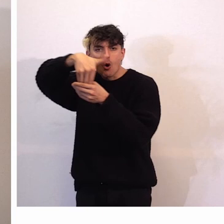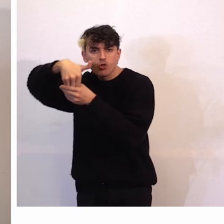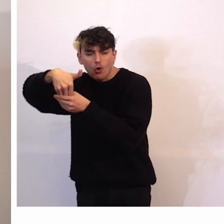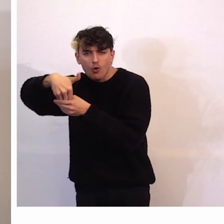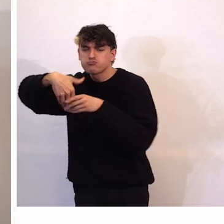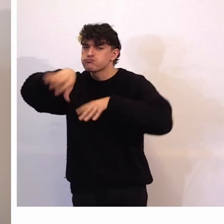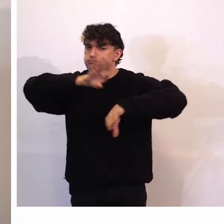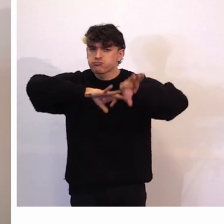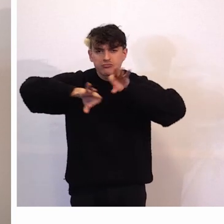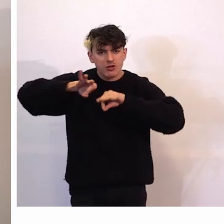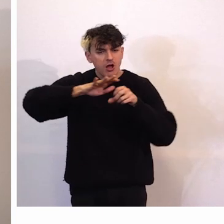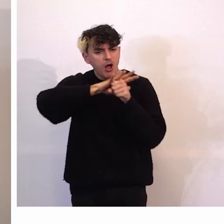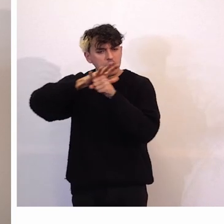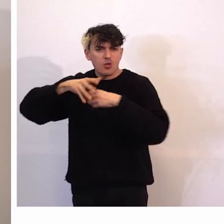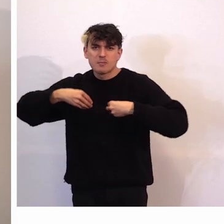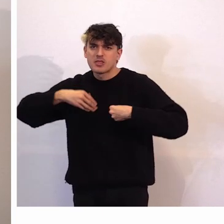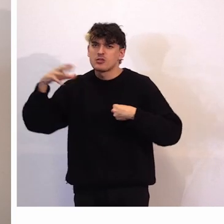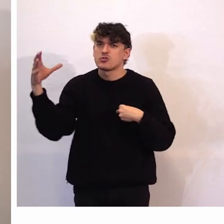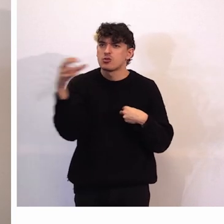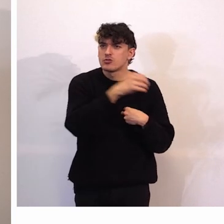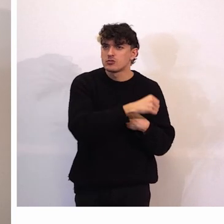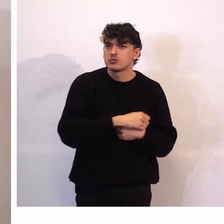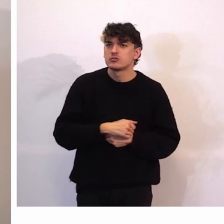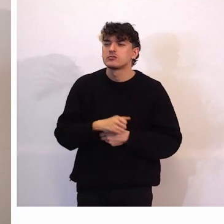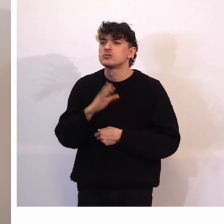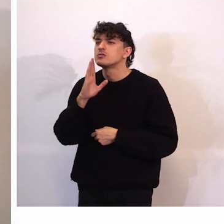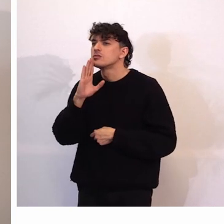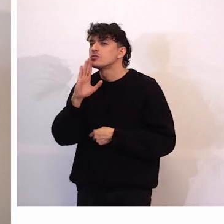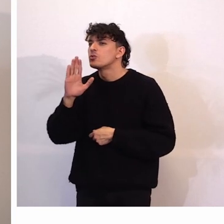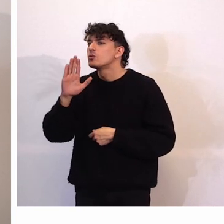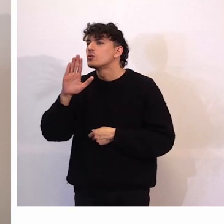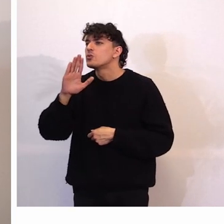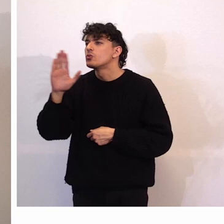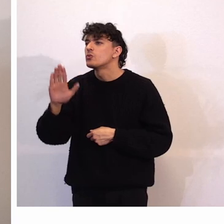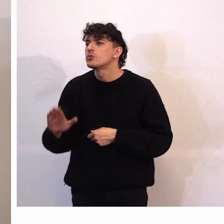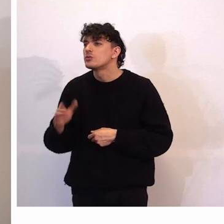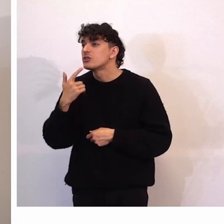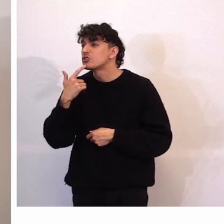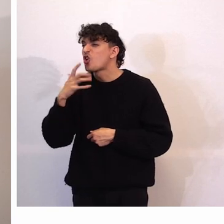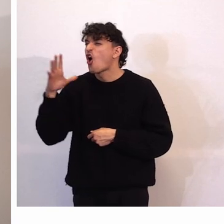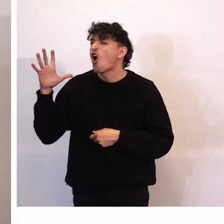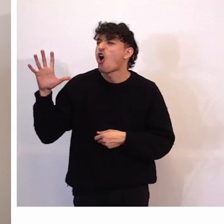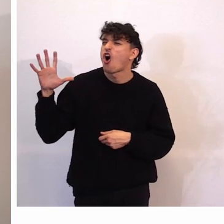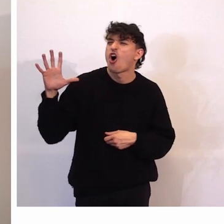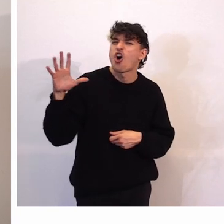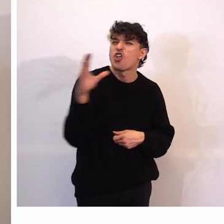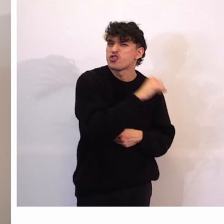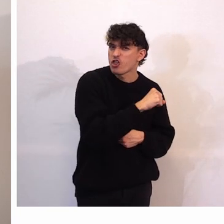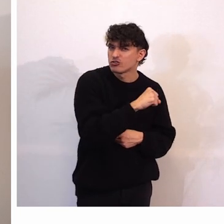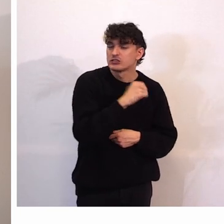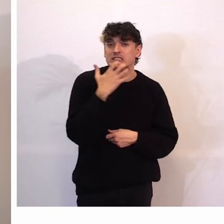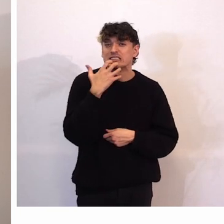vidas. Y después has dicho lo último que debemos ir usando, ¿no? Tú, todos. Todos con todos. Si no, no conseguimos